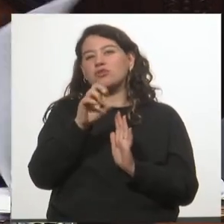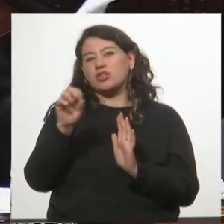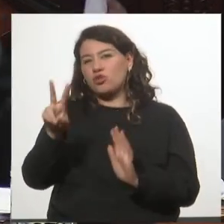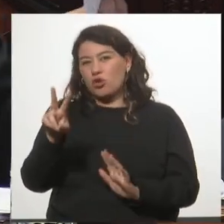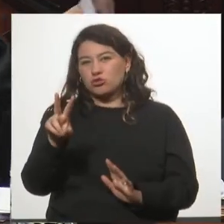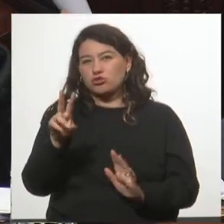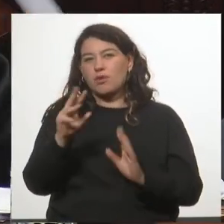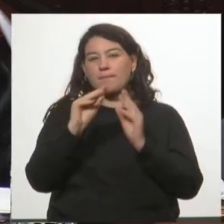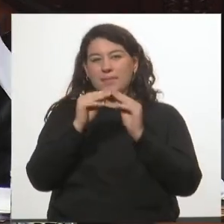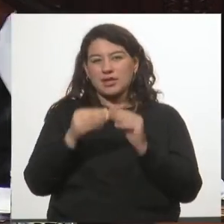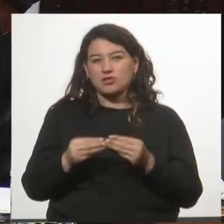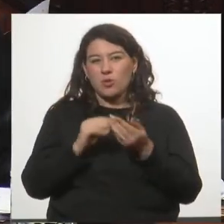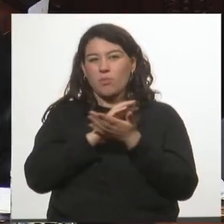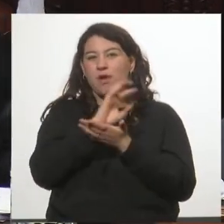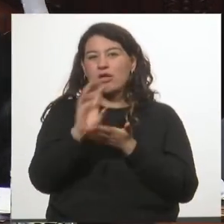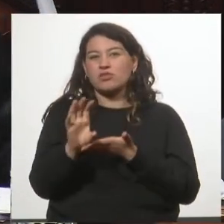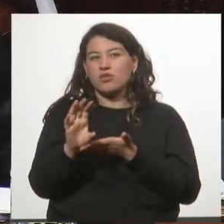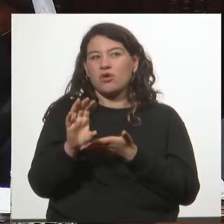presupuesto